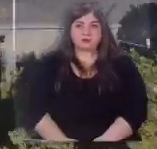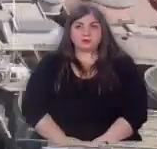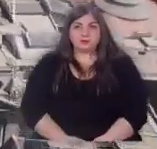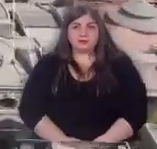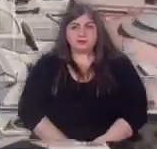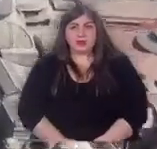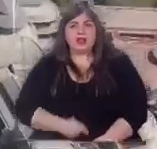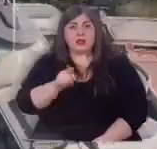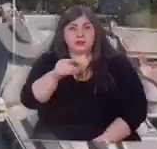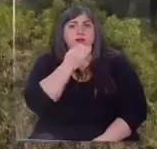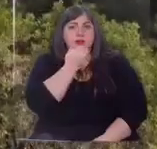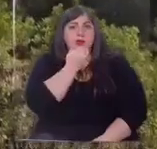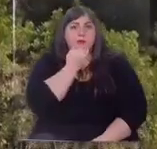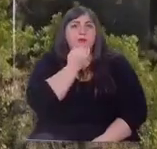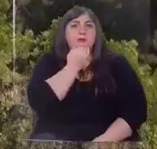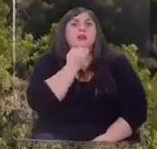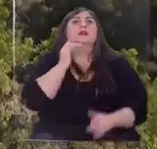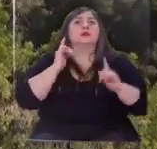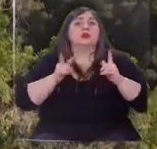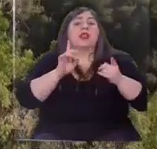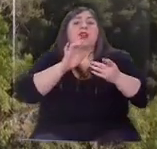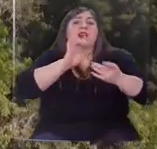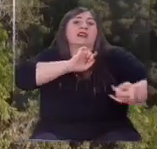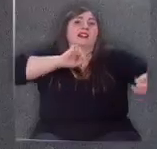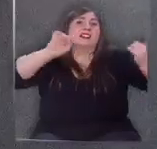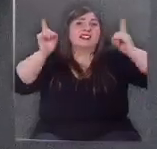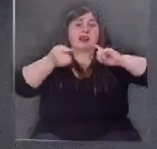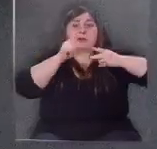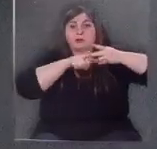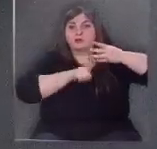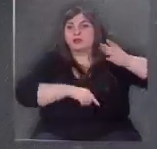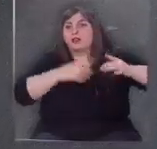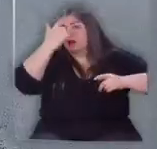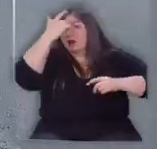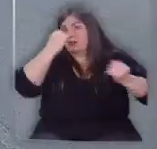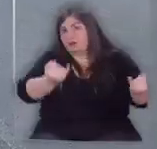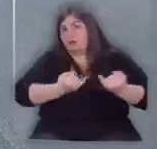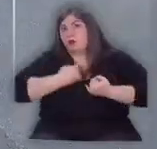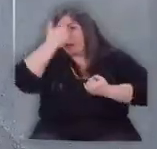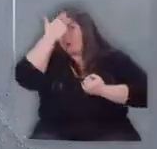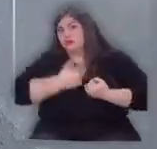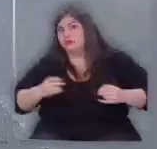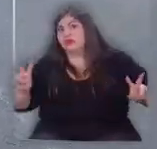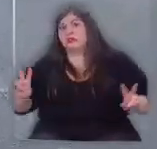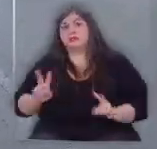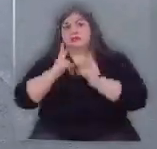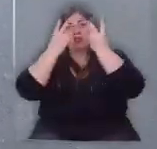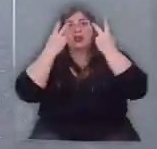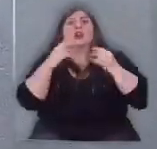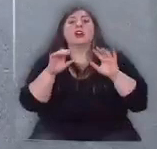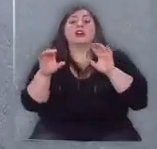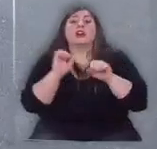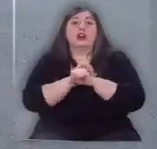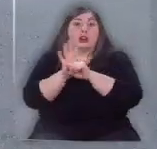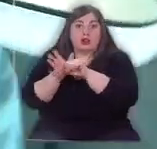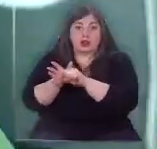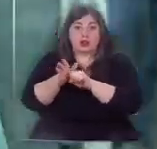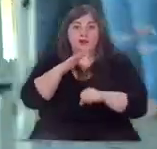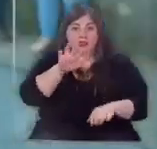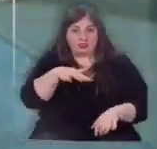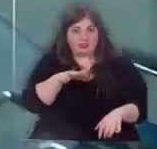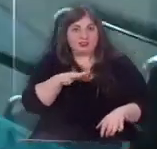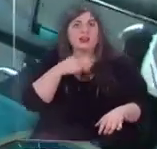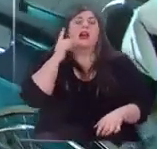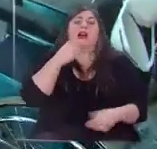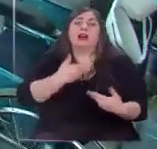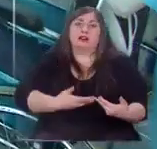ese sentido también ha habido una suerte de cambio de criterio para informar, por ejemplo, cuando una persona se encuentra recuperada del COVID-19. Sobre todo, Fernando, estamos con